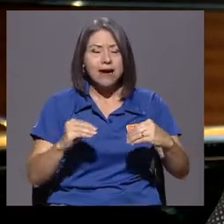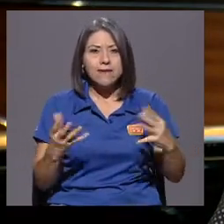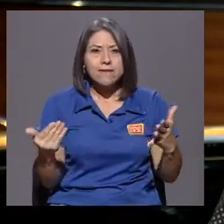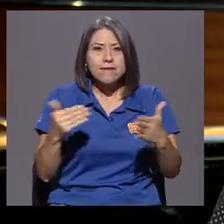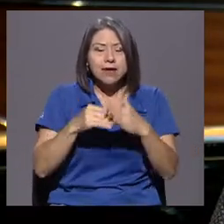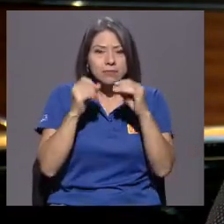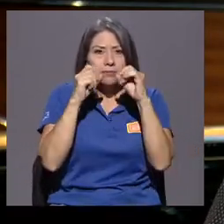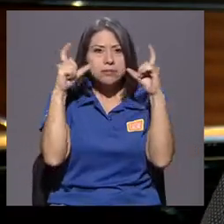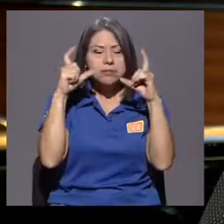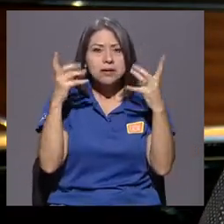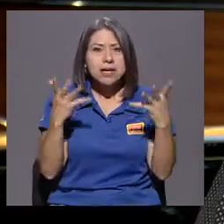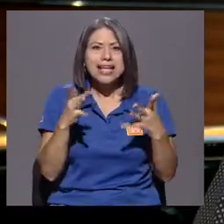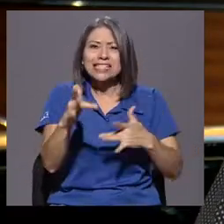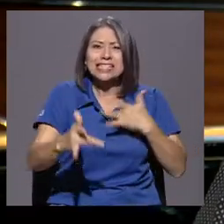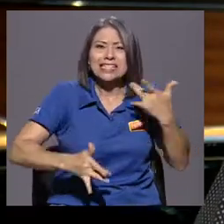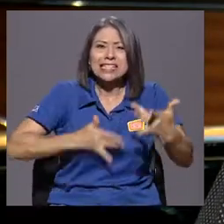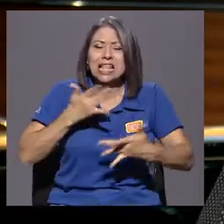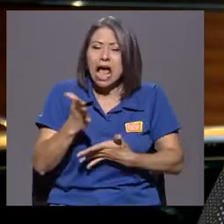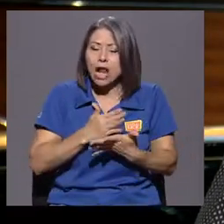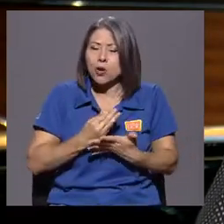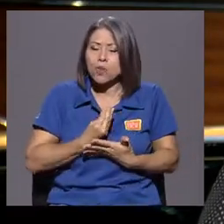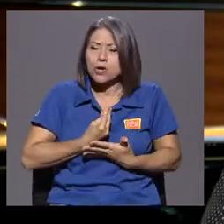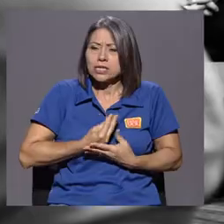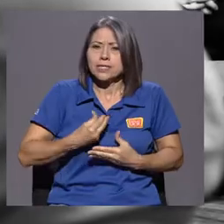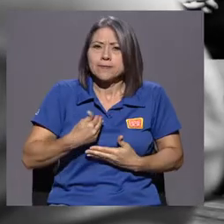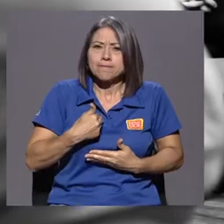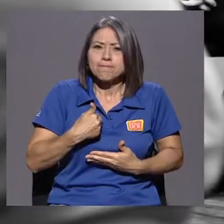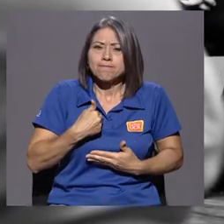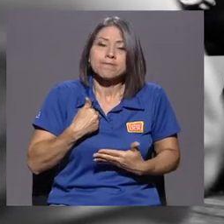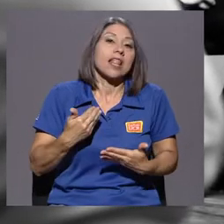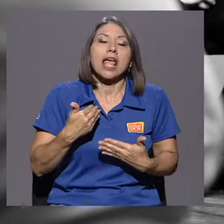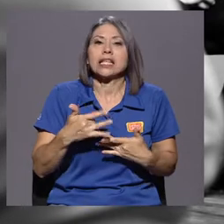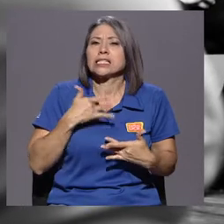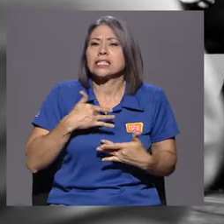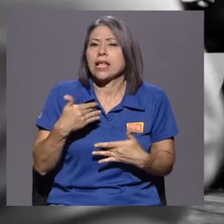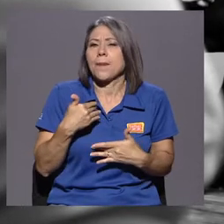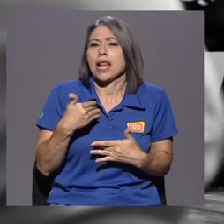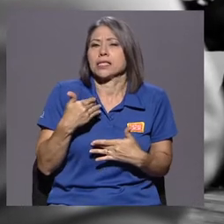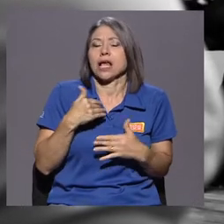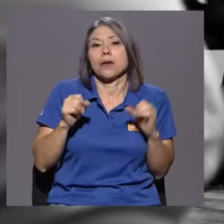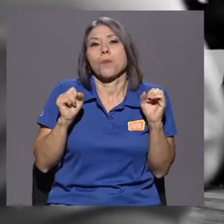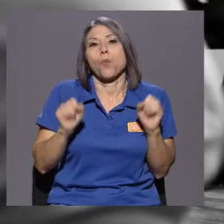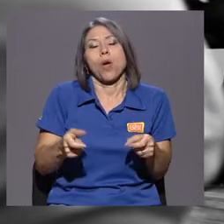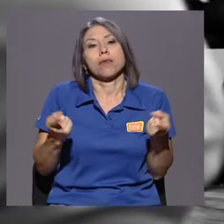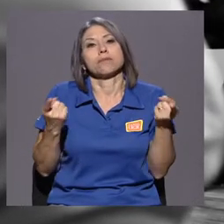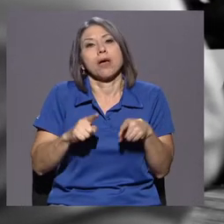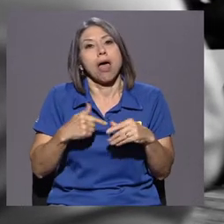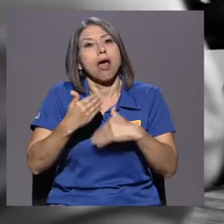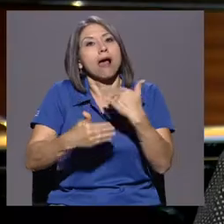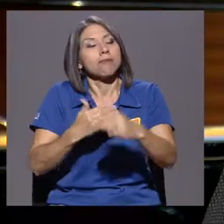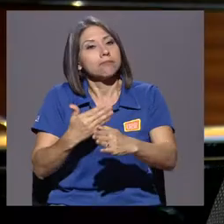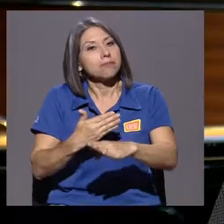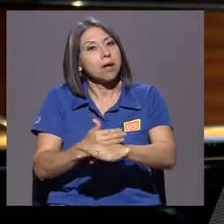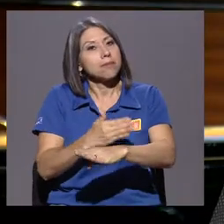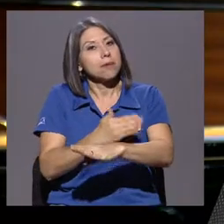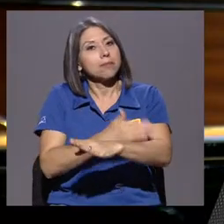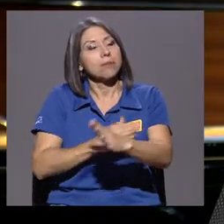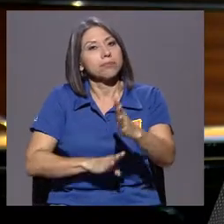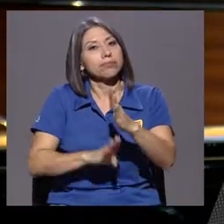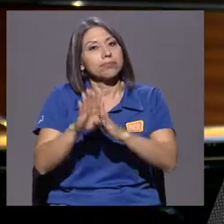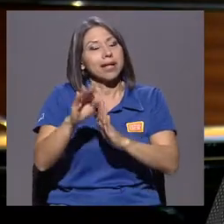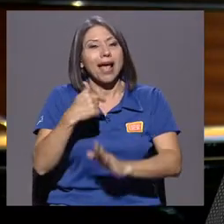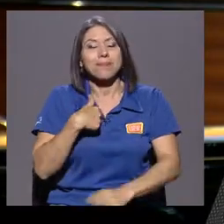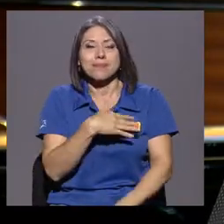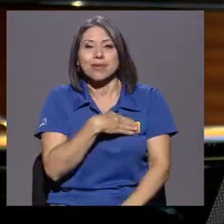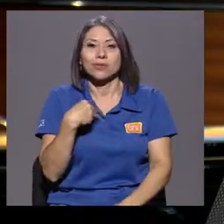despertarse que le produzcan cierto malestar el el malestar puede ser un gran agente de crecimiento por eso es que a mí